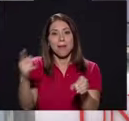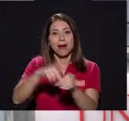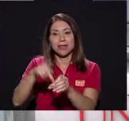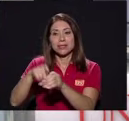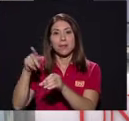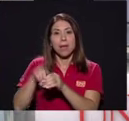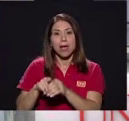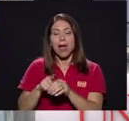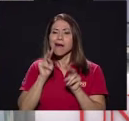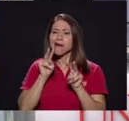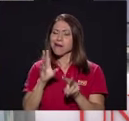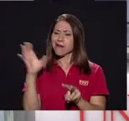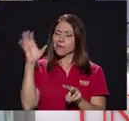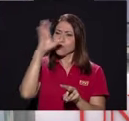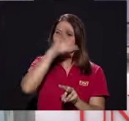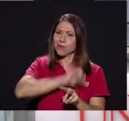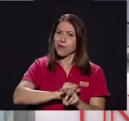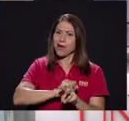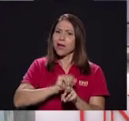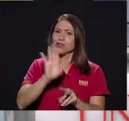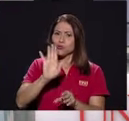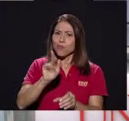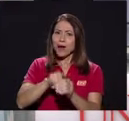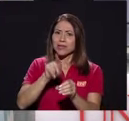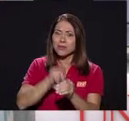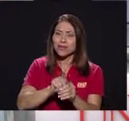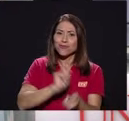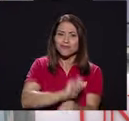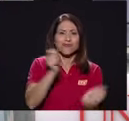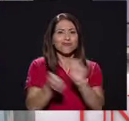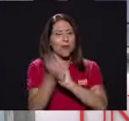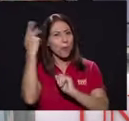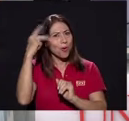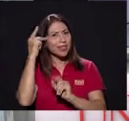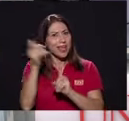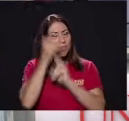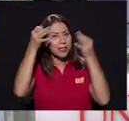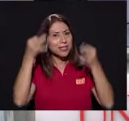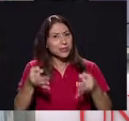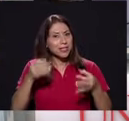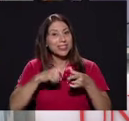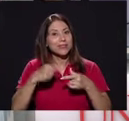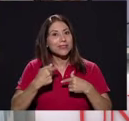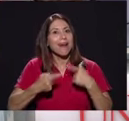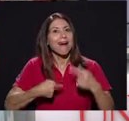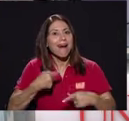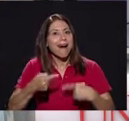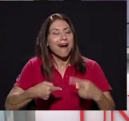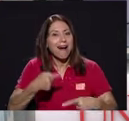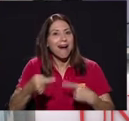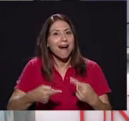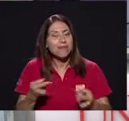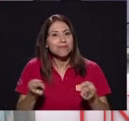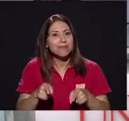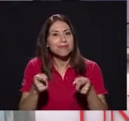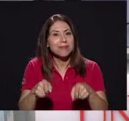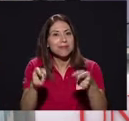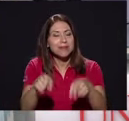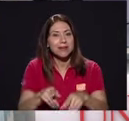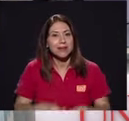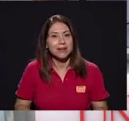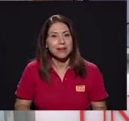y vea que su participación se revierte en política, se revierte en las decisiones, se hace un círculo virtuoso, porque entonces